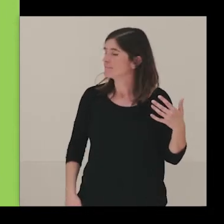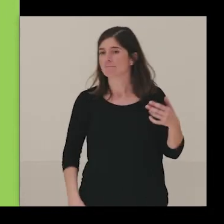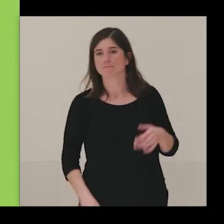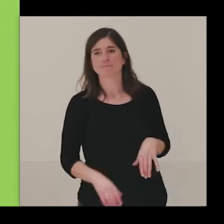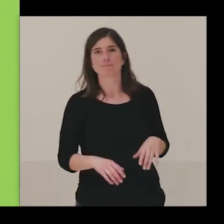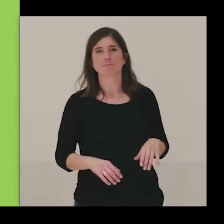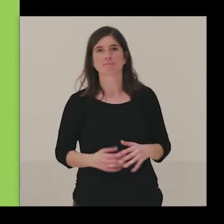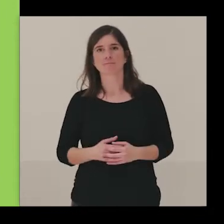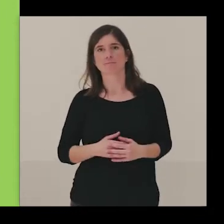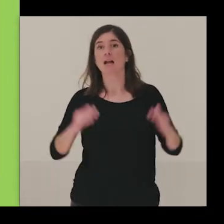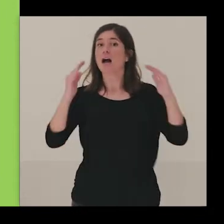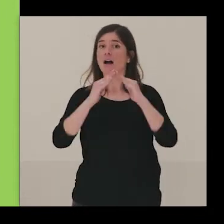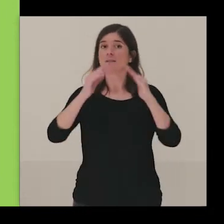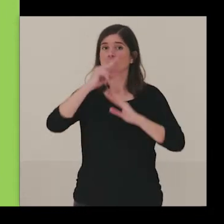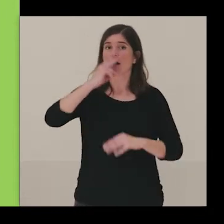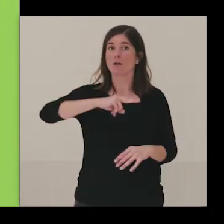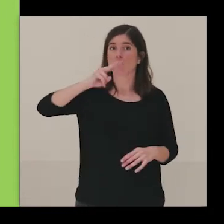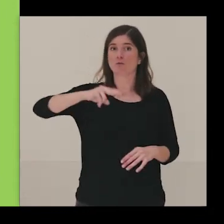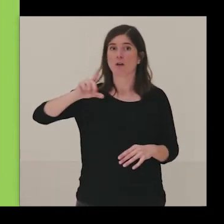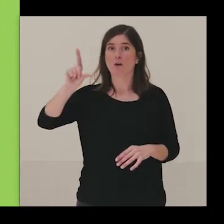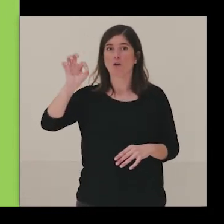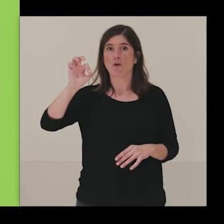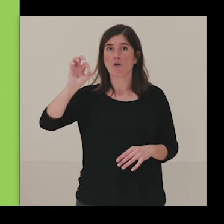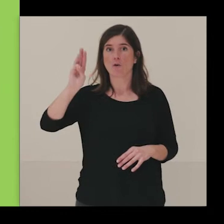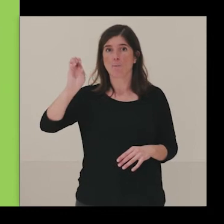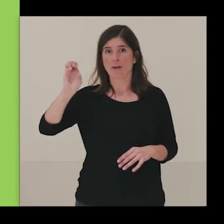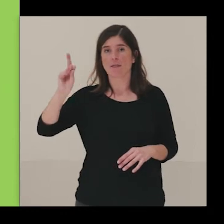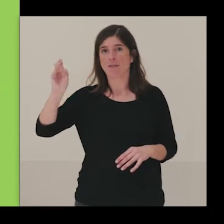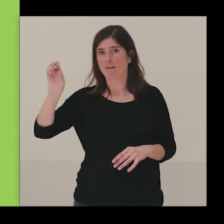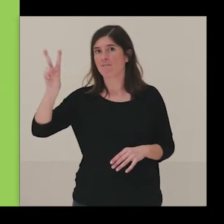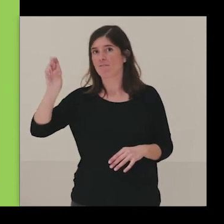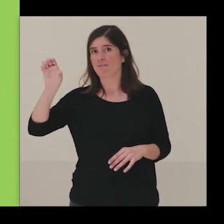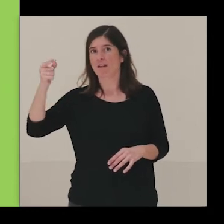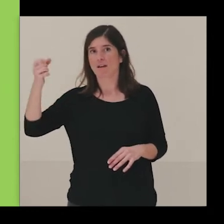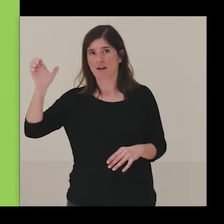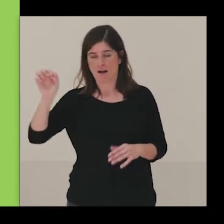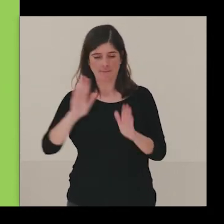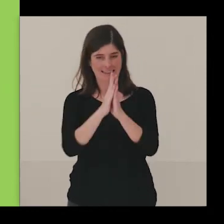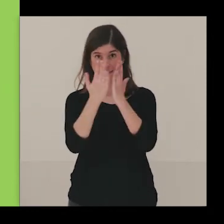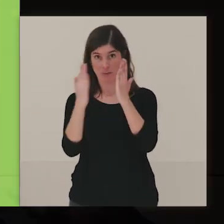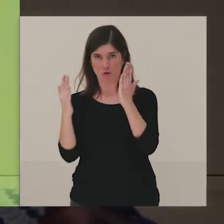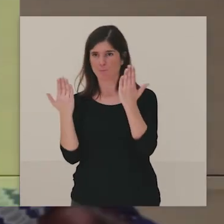de Lope de Vega, que es de la Comunidad de Madrid. Es un tríptico. Este sería una de las